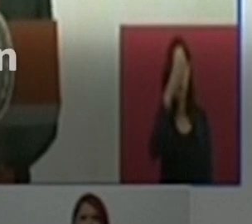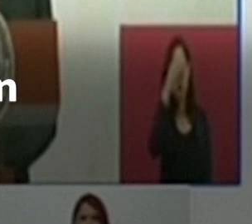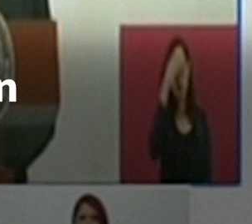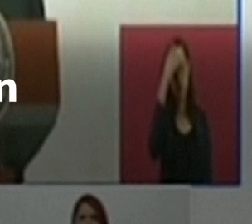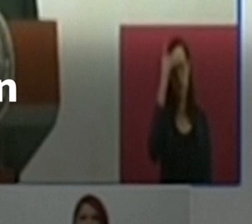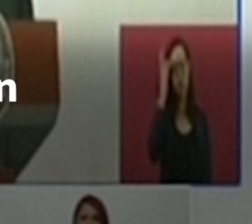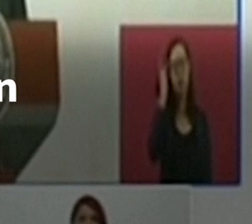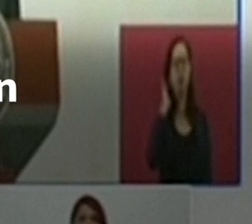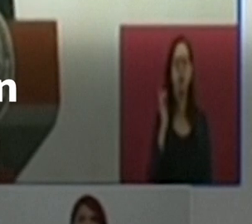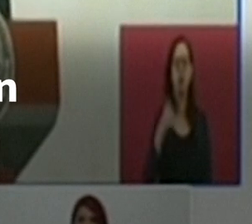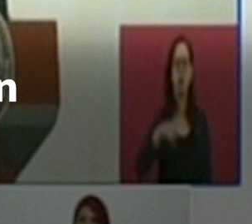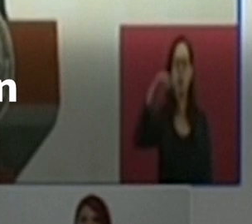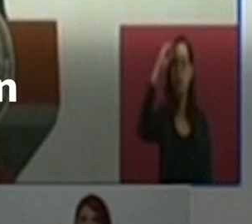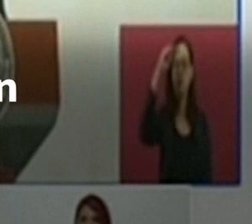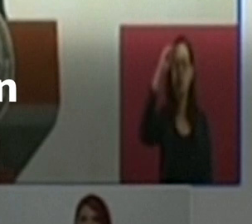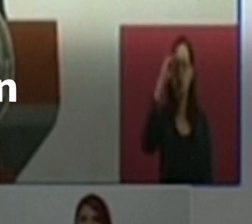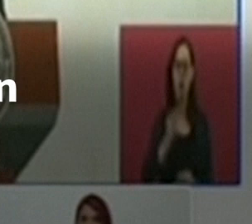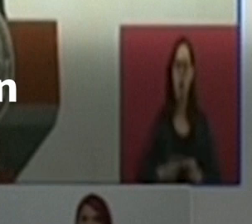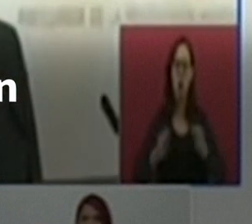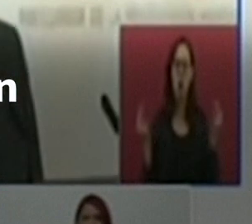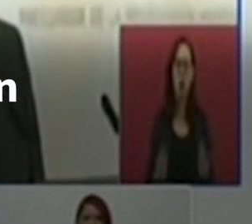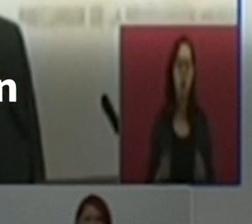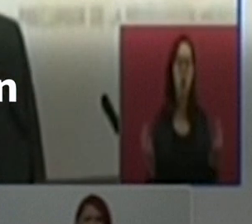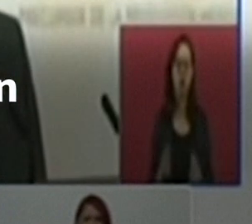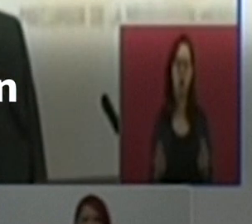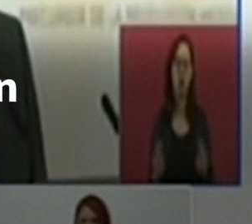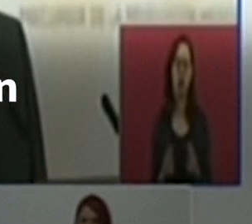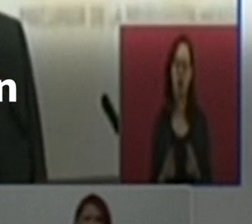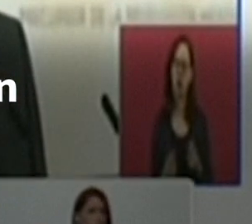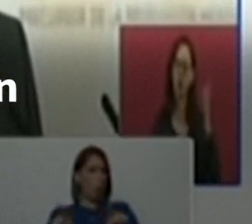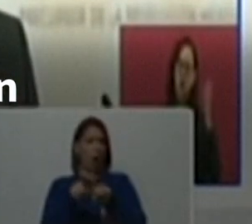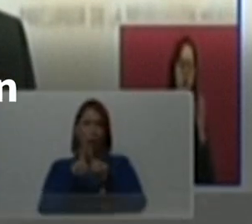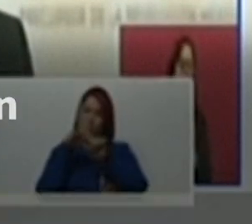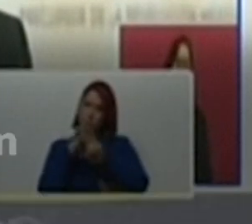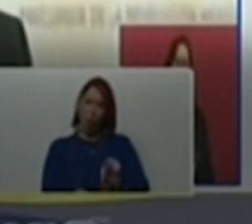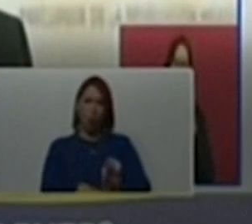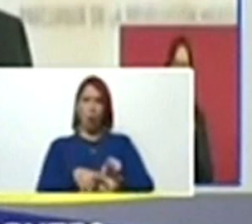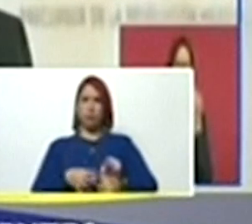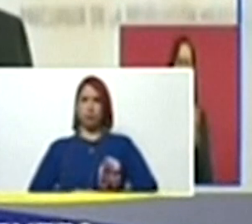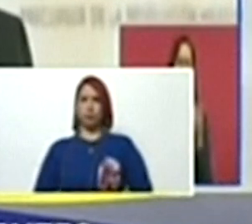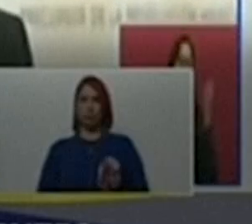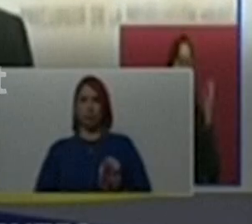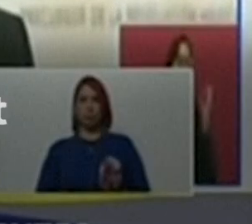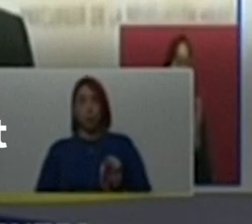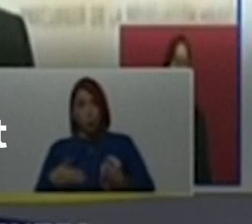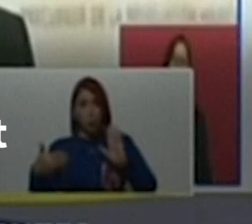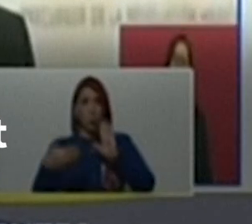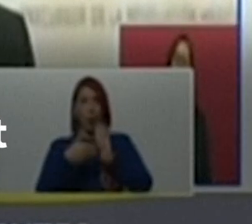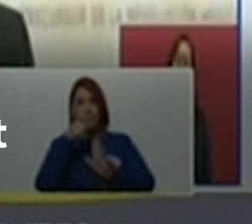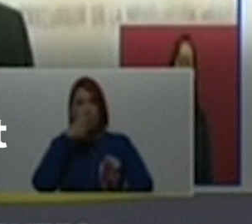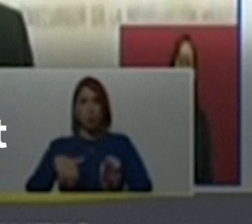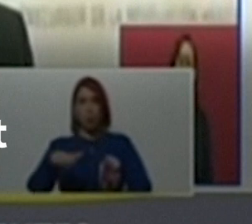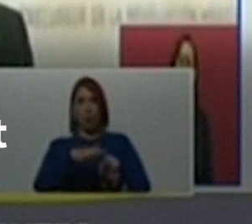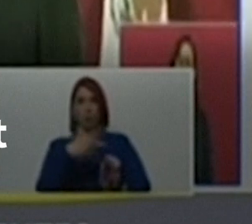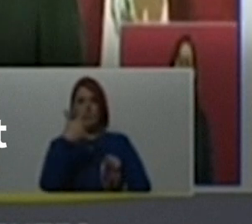que hace el gobierno de Estados Unidos de Norteamérica es un acto de discriminación con tres pueblos, con